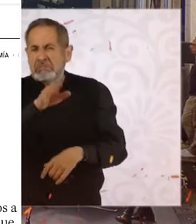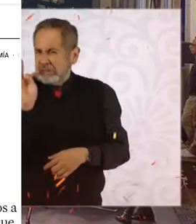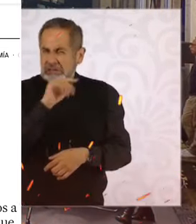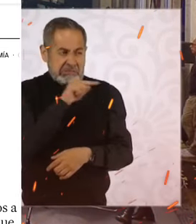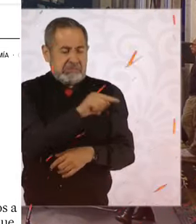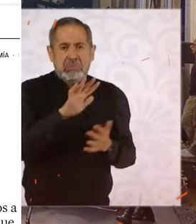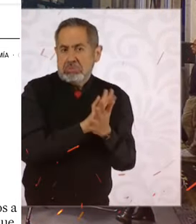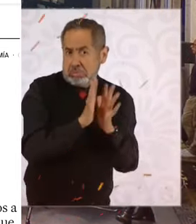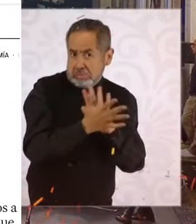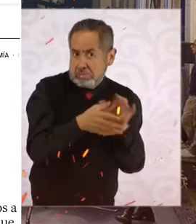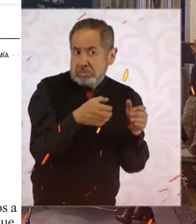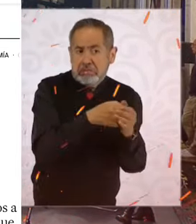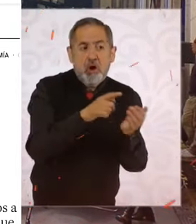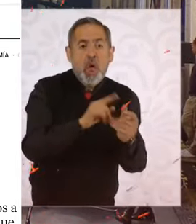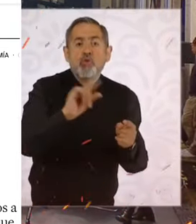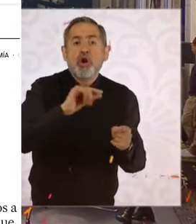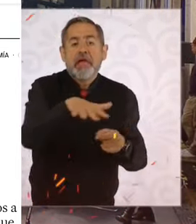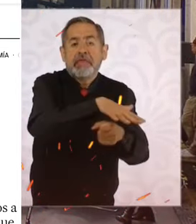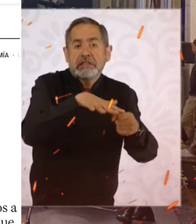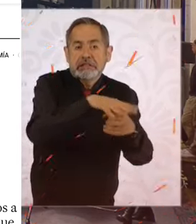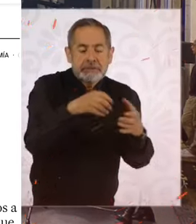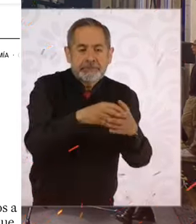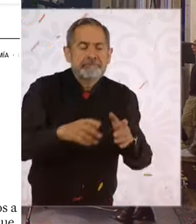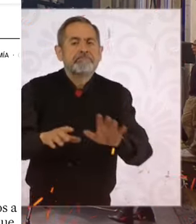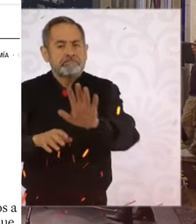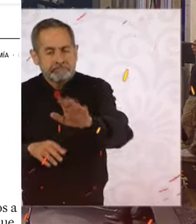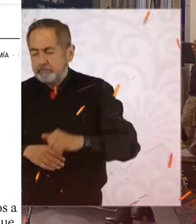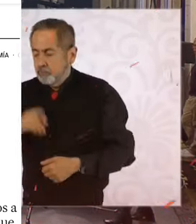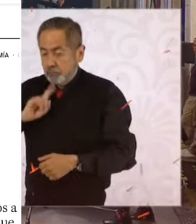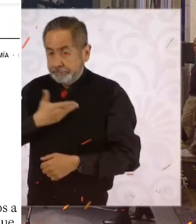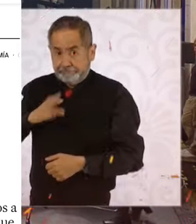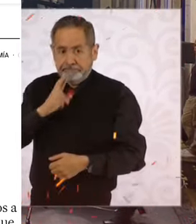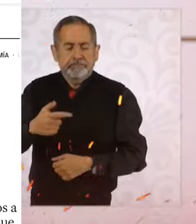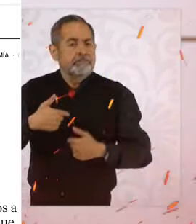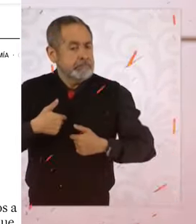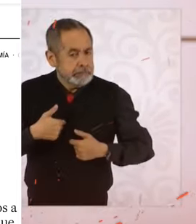algunas autoridades locales. Nosotros no vamos a